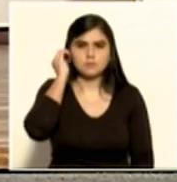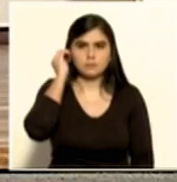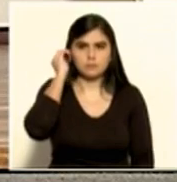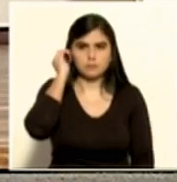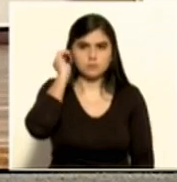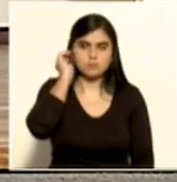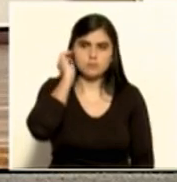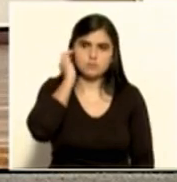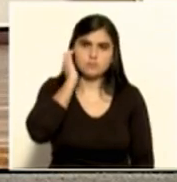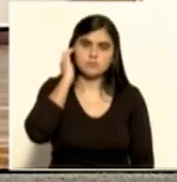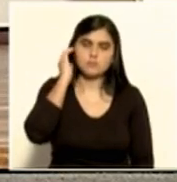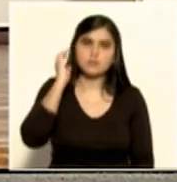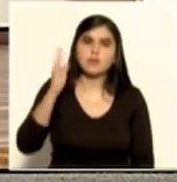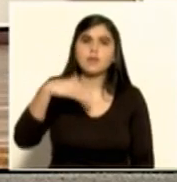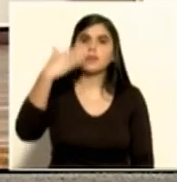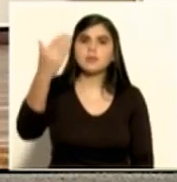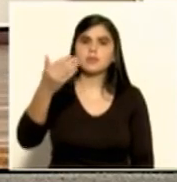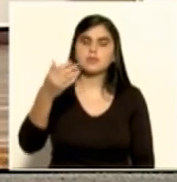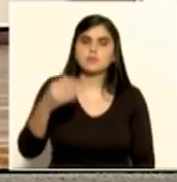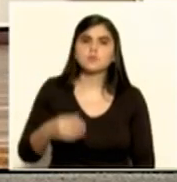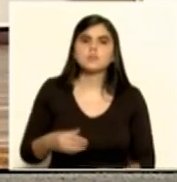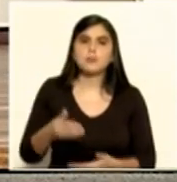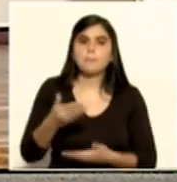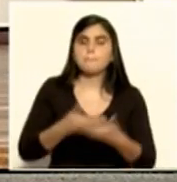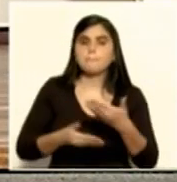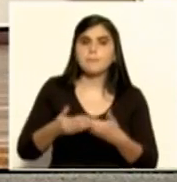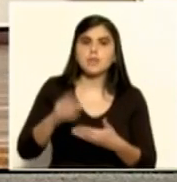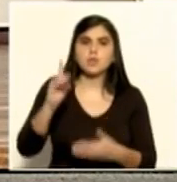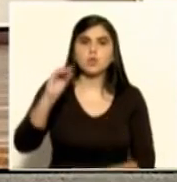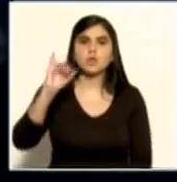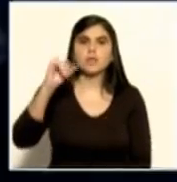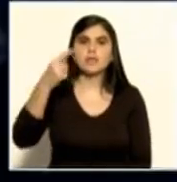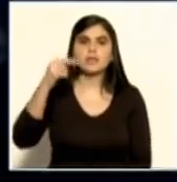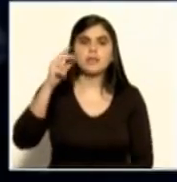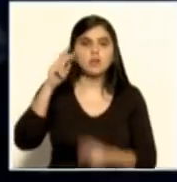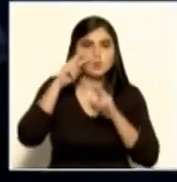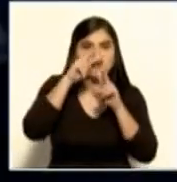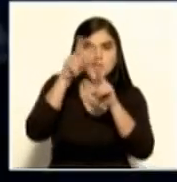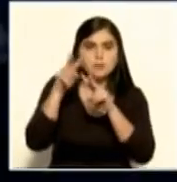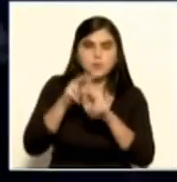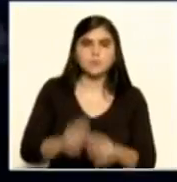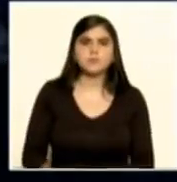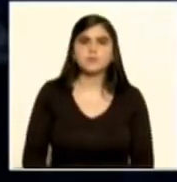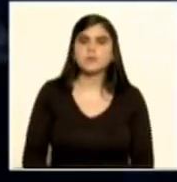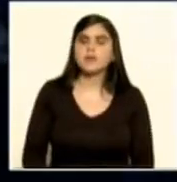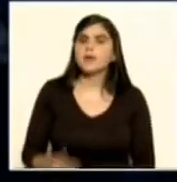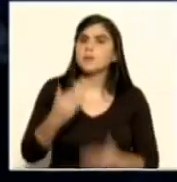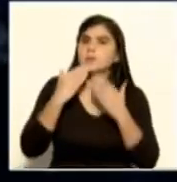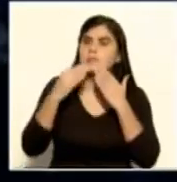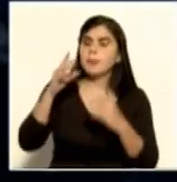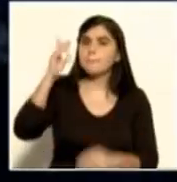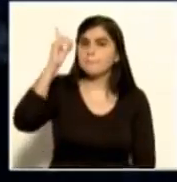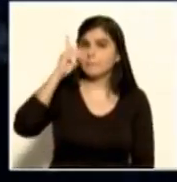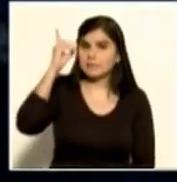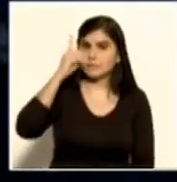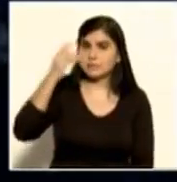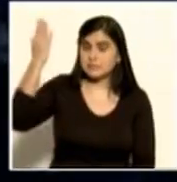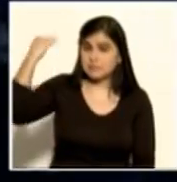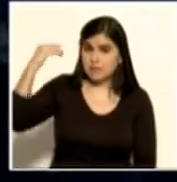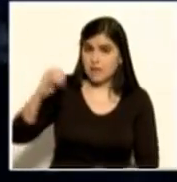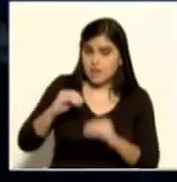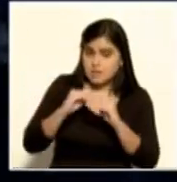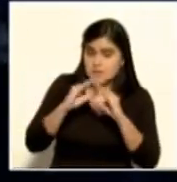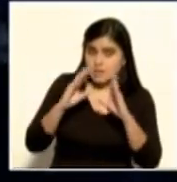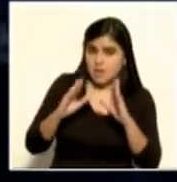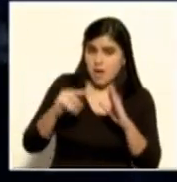de Cristín le corresponde al medio digital El Observador. Buenas tardes, al ministro Daniel Salas. Desde temprano, que se sabe que